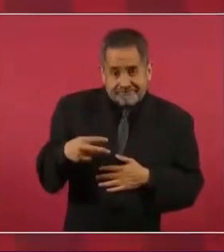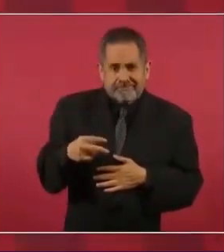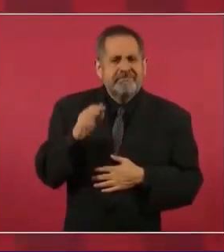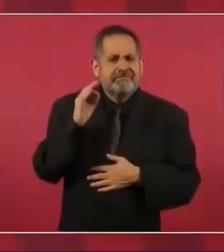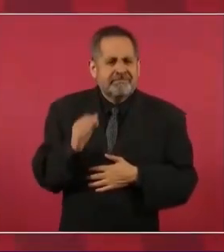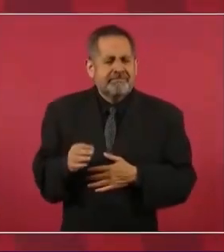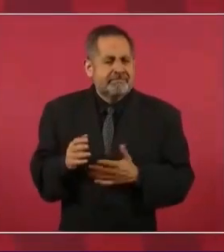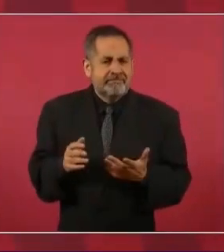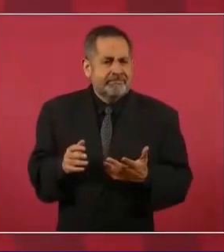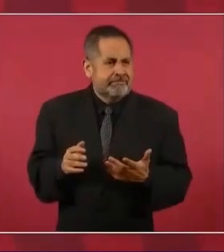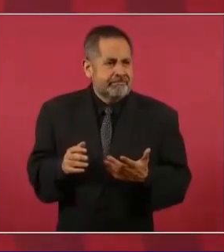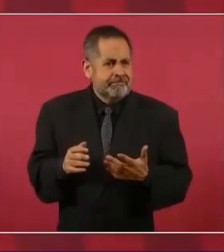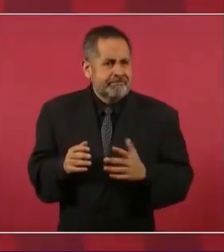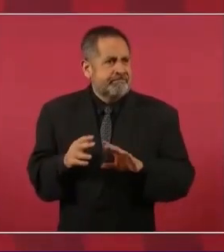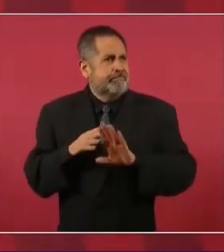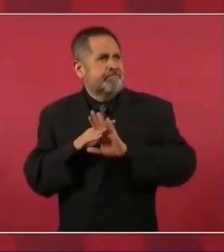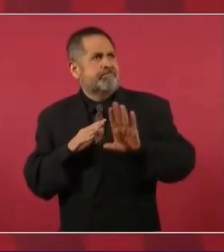están